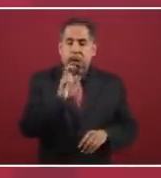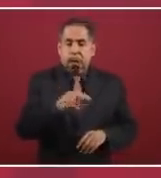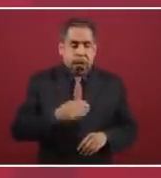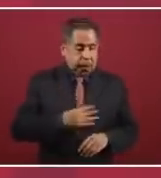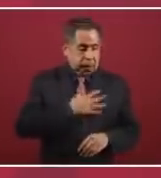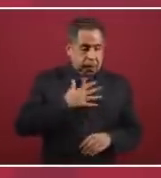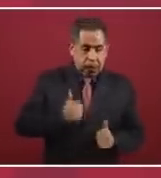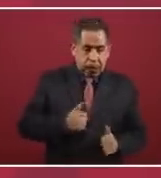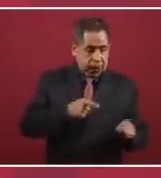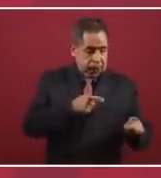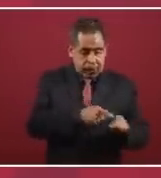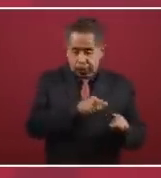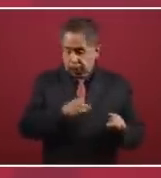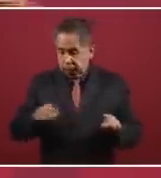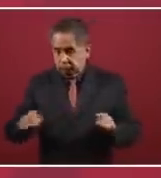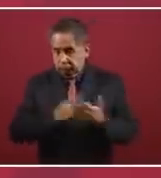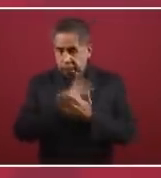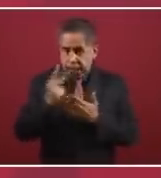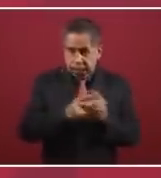que